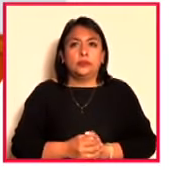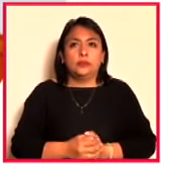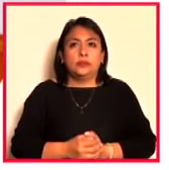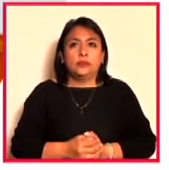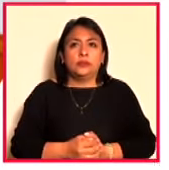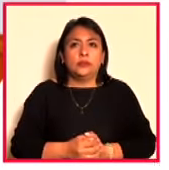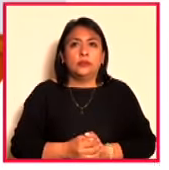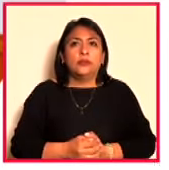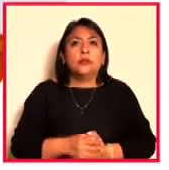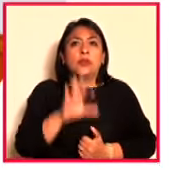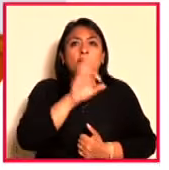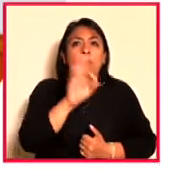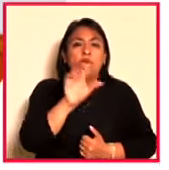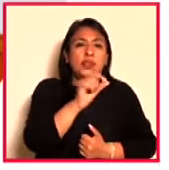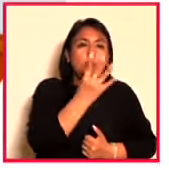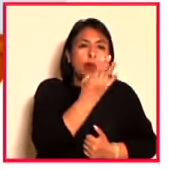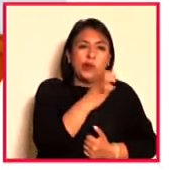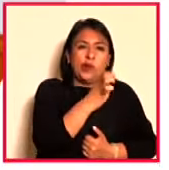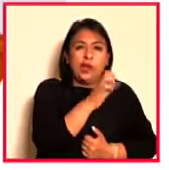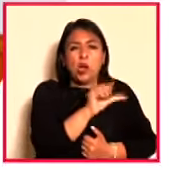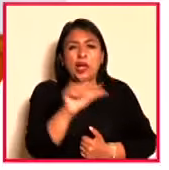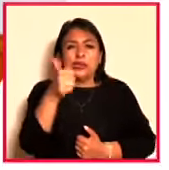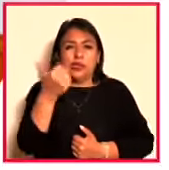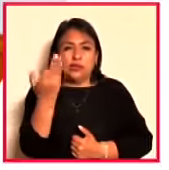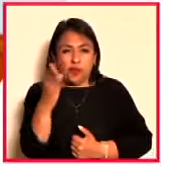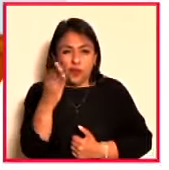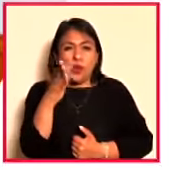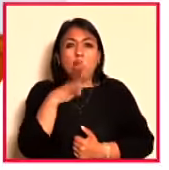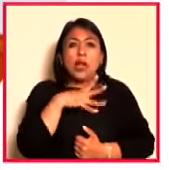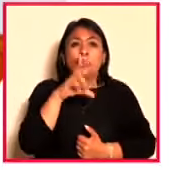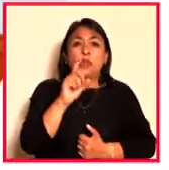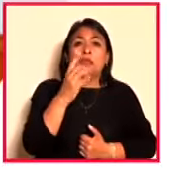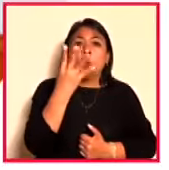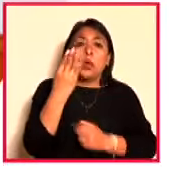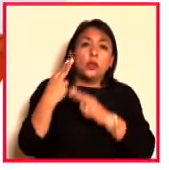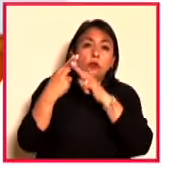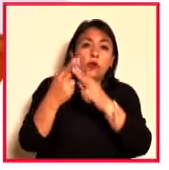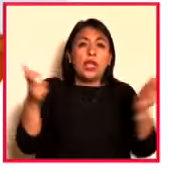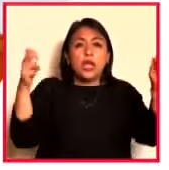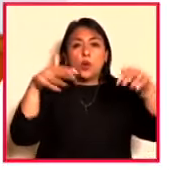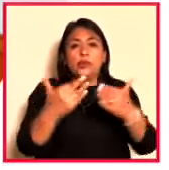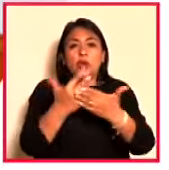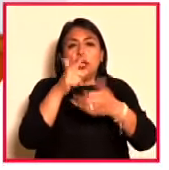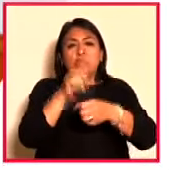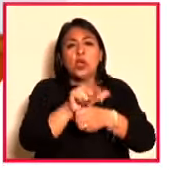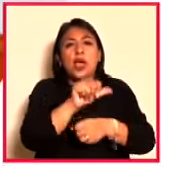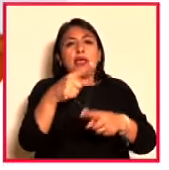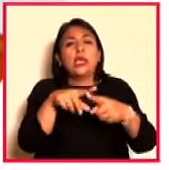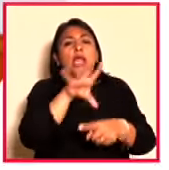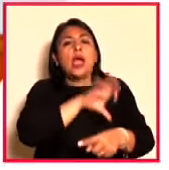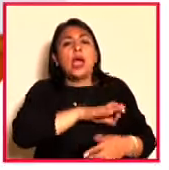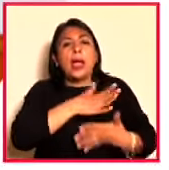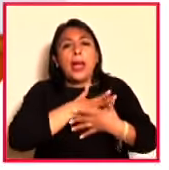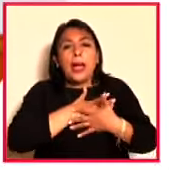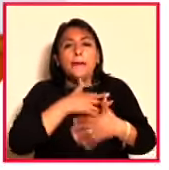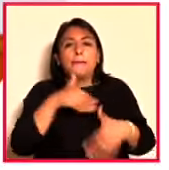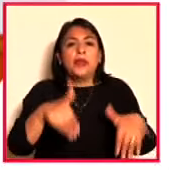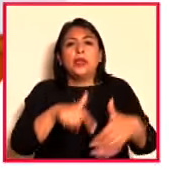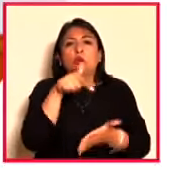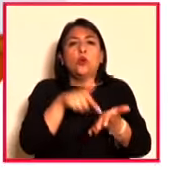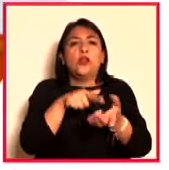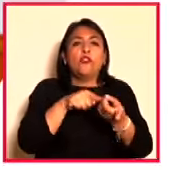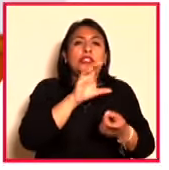Del 24 de enero al 6 de febrero se realizará el 34 Encuentro Nacional de los Amantes del Teatro en el Centro Cultural del Bosque. Se